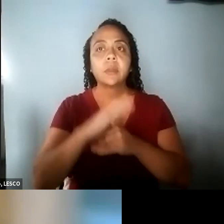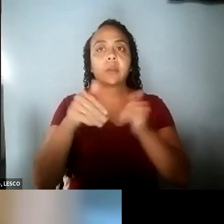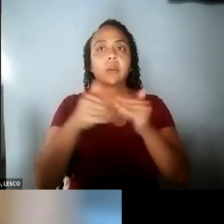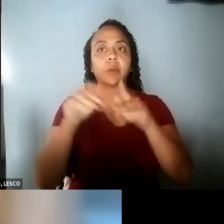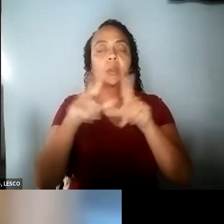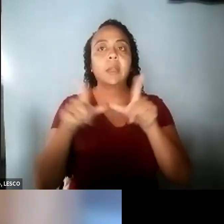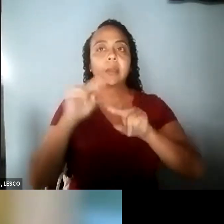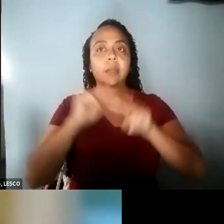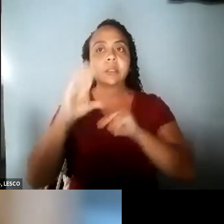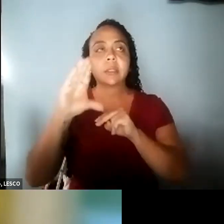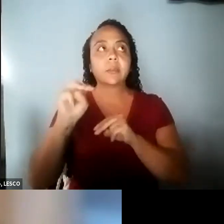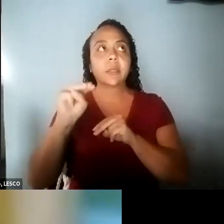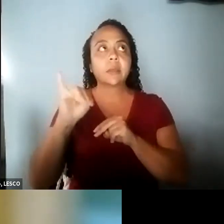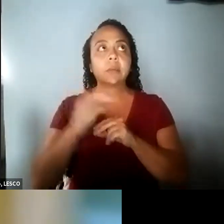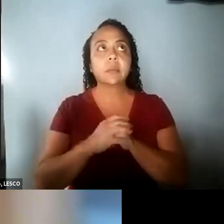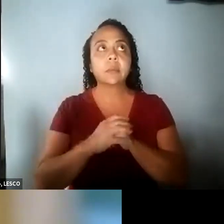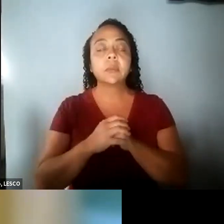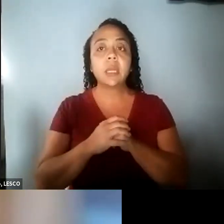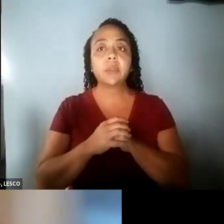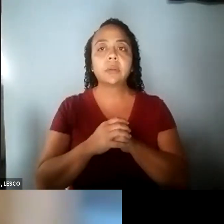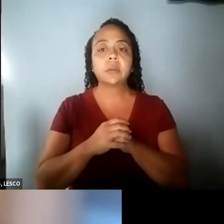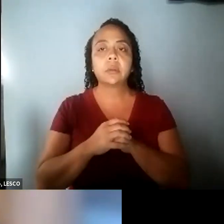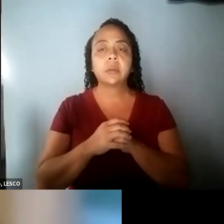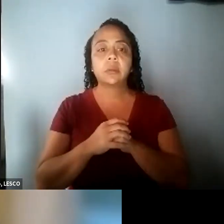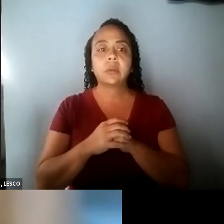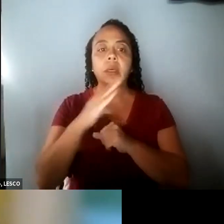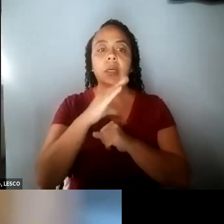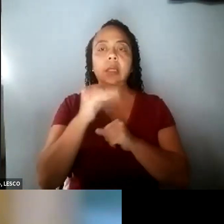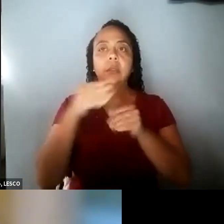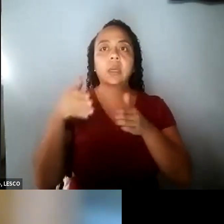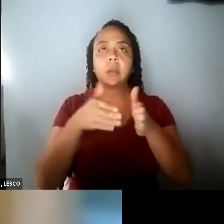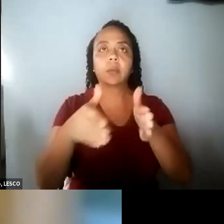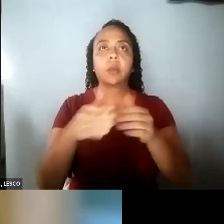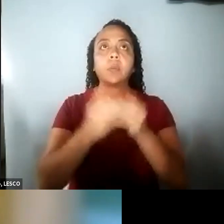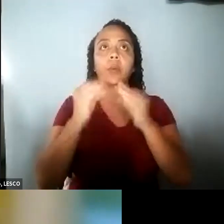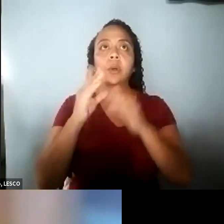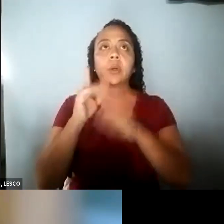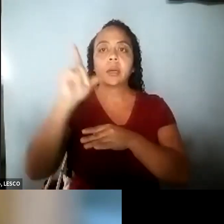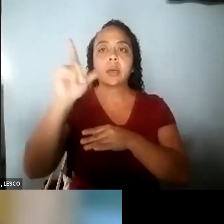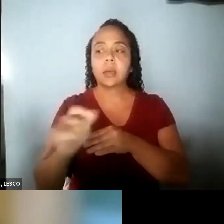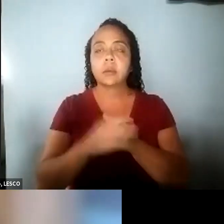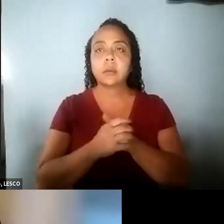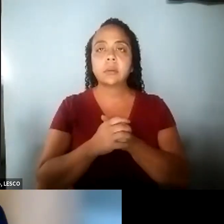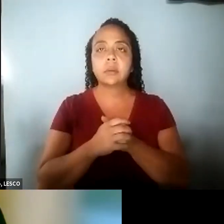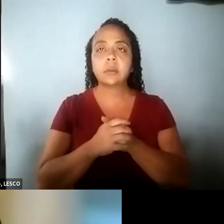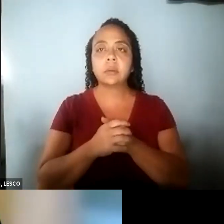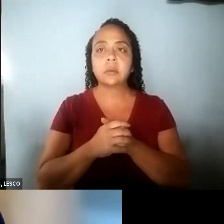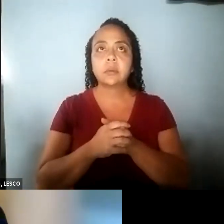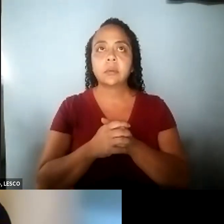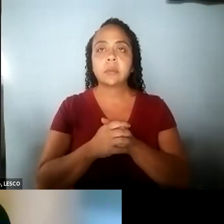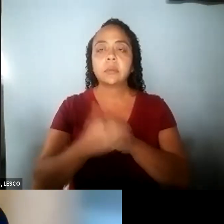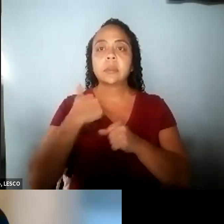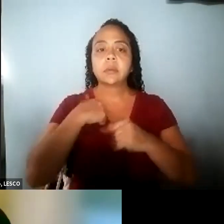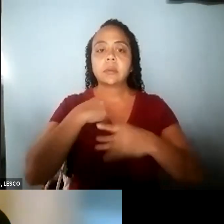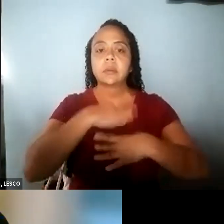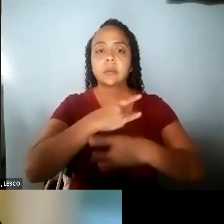por último estamos conscientes que esto es un camino bastante que recorrer que vamos a tener retos interesantes en